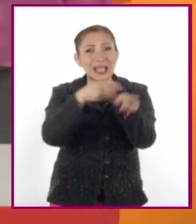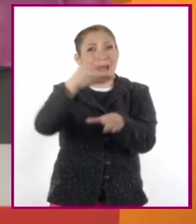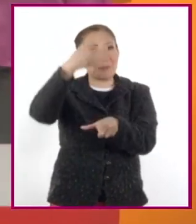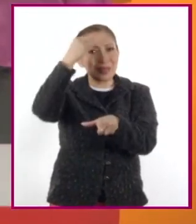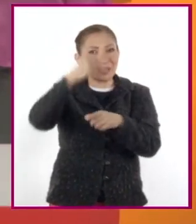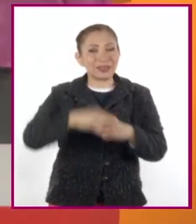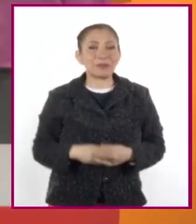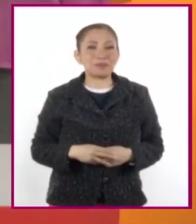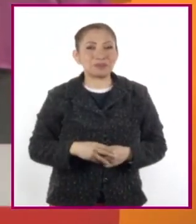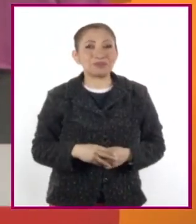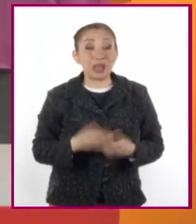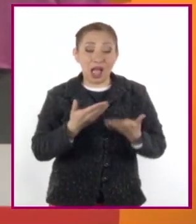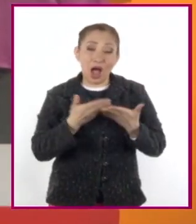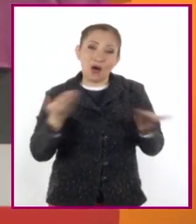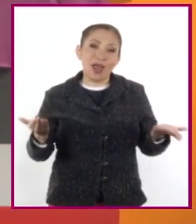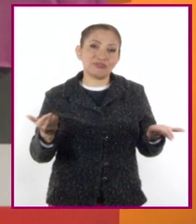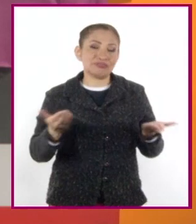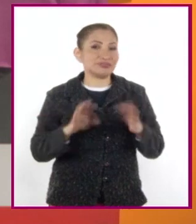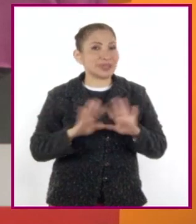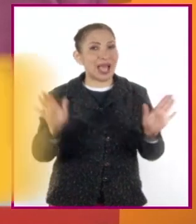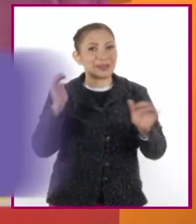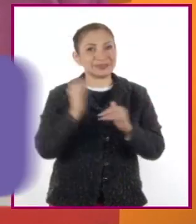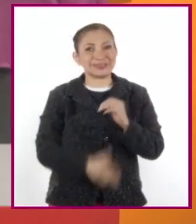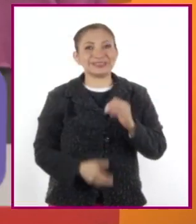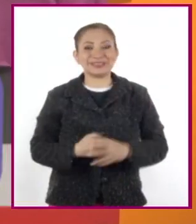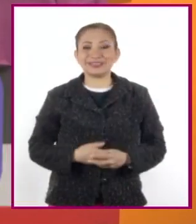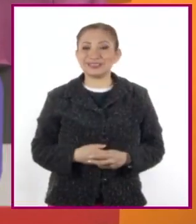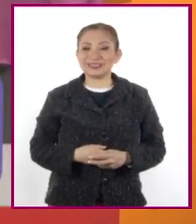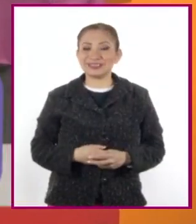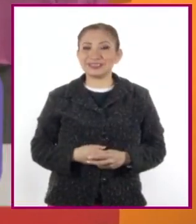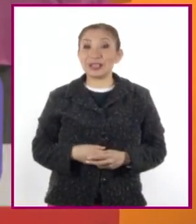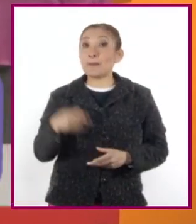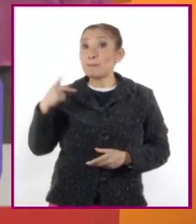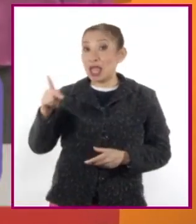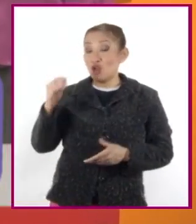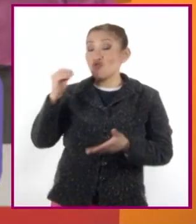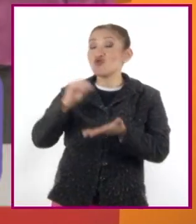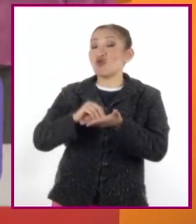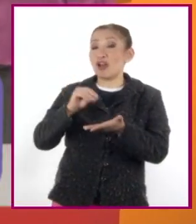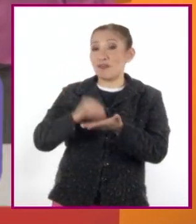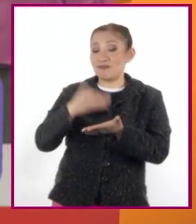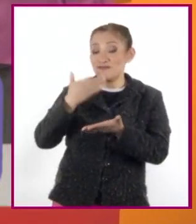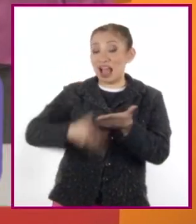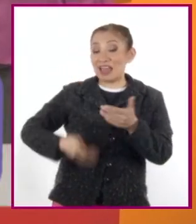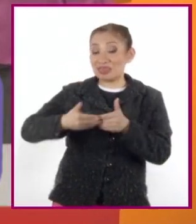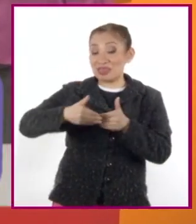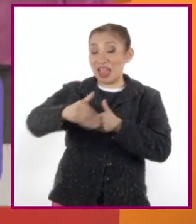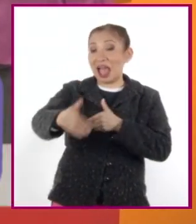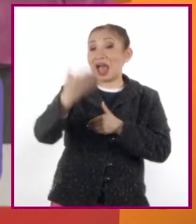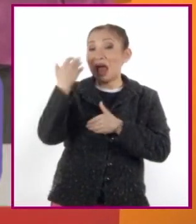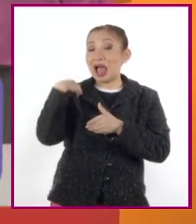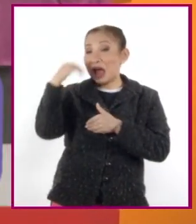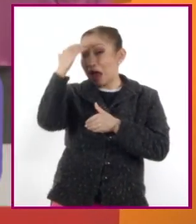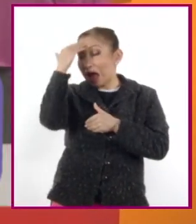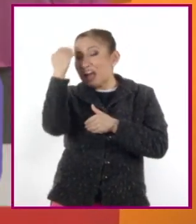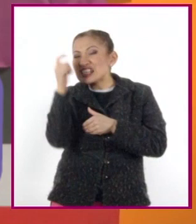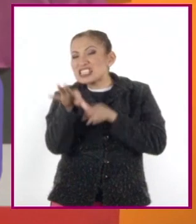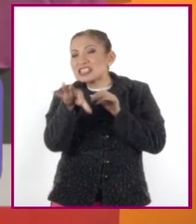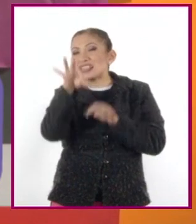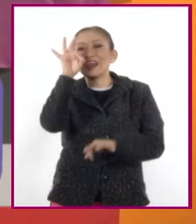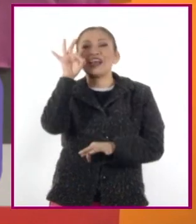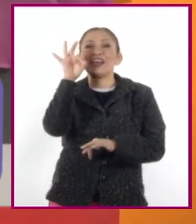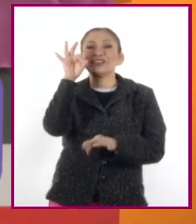aprendiendo. Por esta ocasión, terminamos. Pero aún nos queda mucho por explorar y